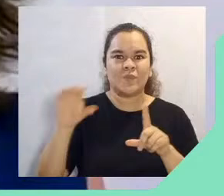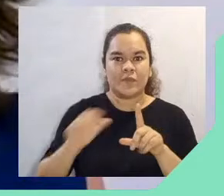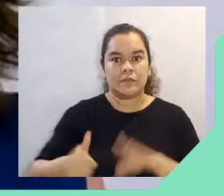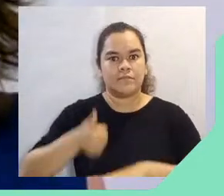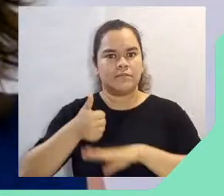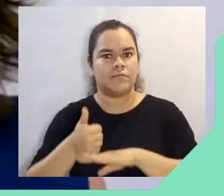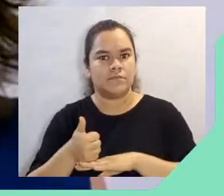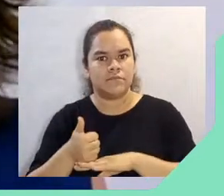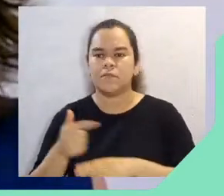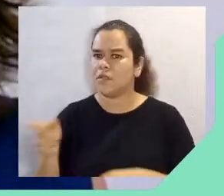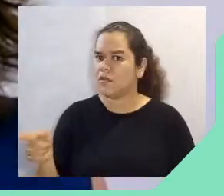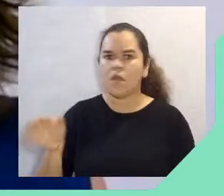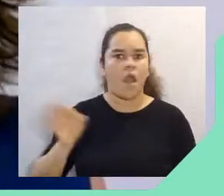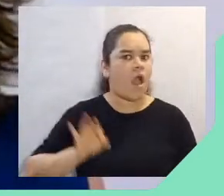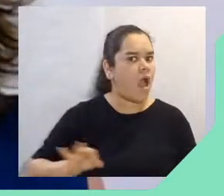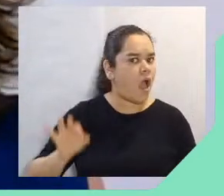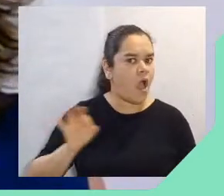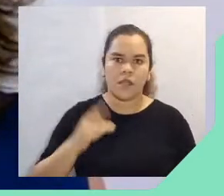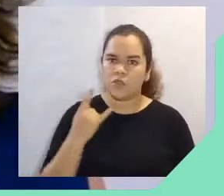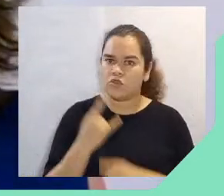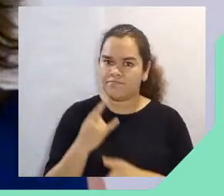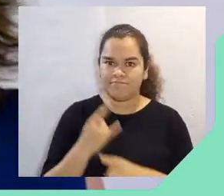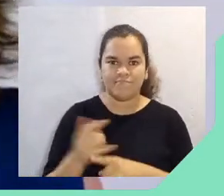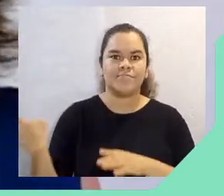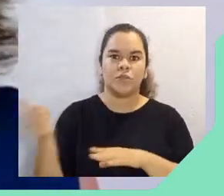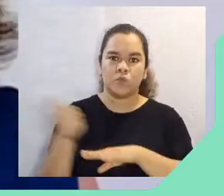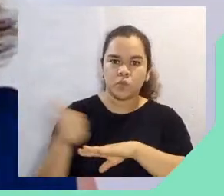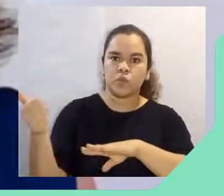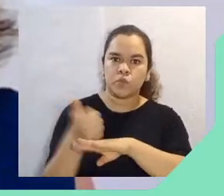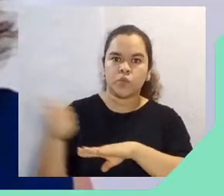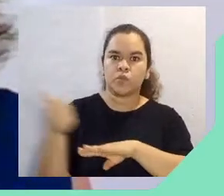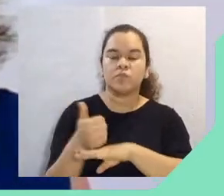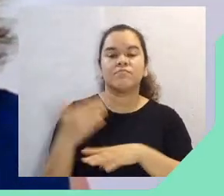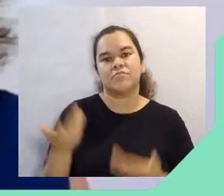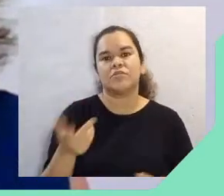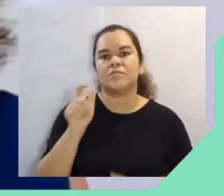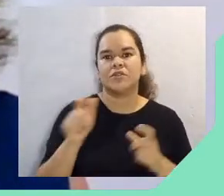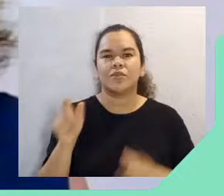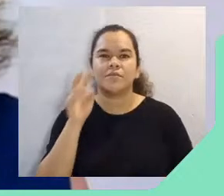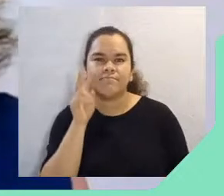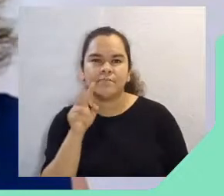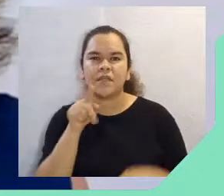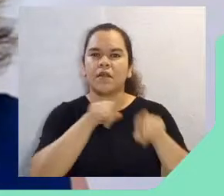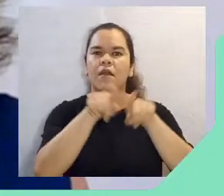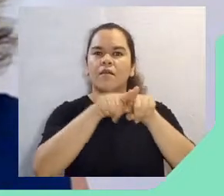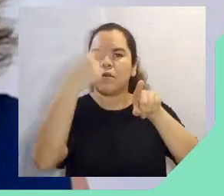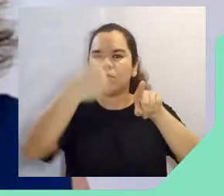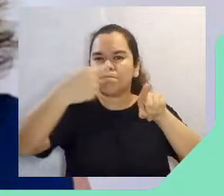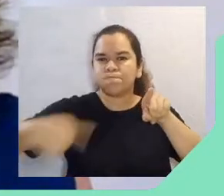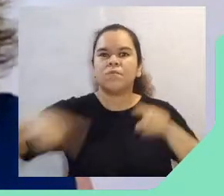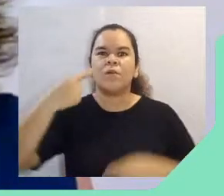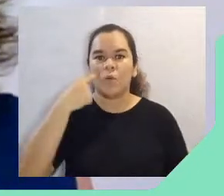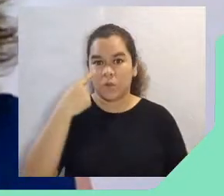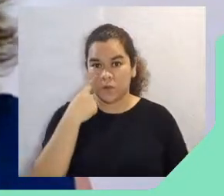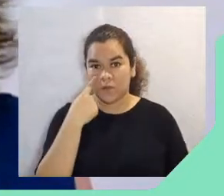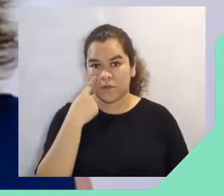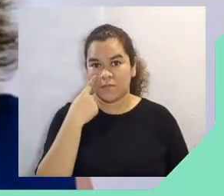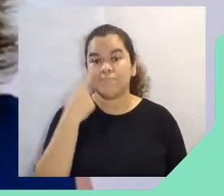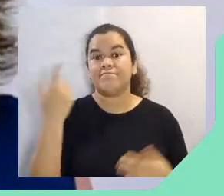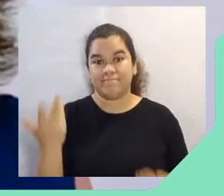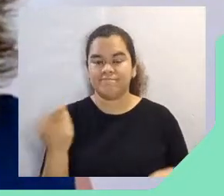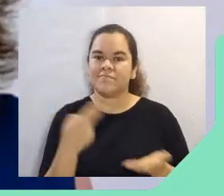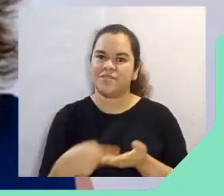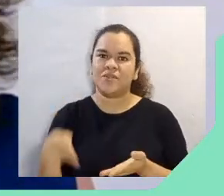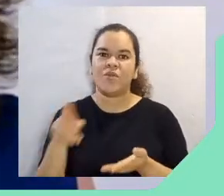todos los años nos permiten conocer, saber un poco más sobre cada una de las carreras. Así que, una vez más,